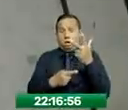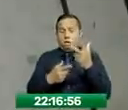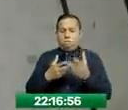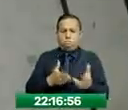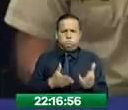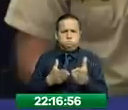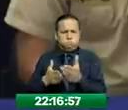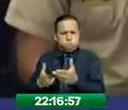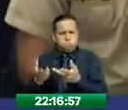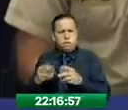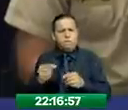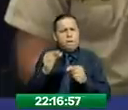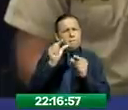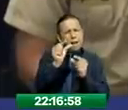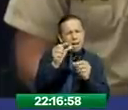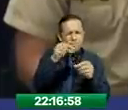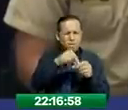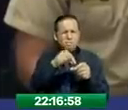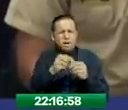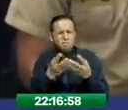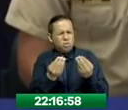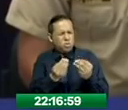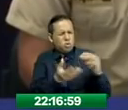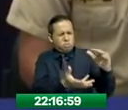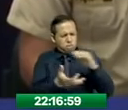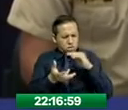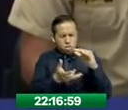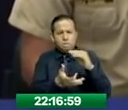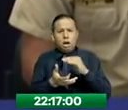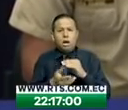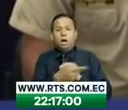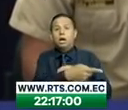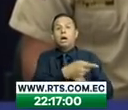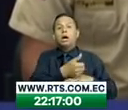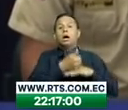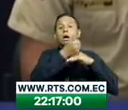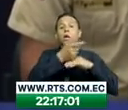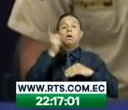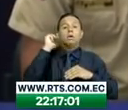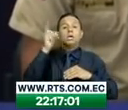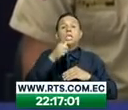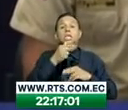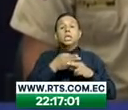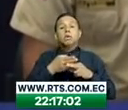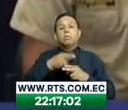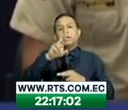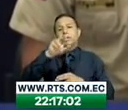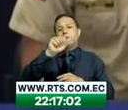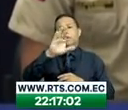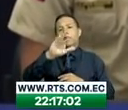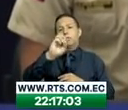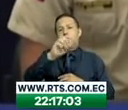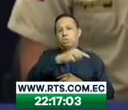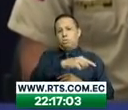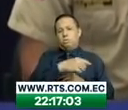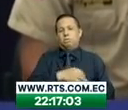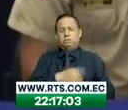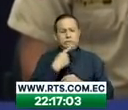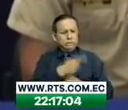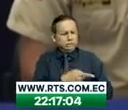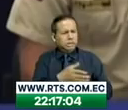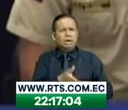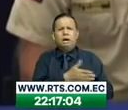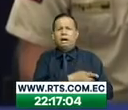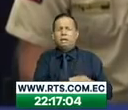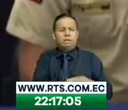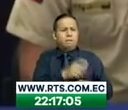como munición este grupo de personas señor rato son las personas causan